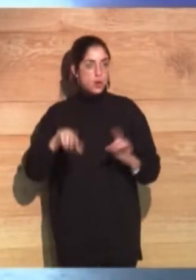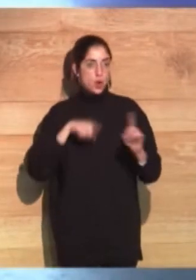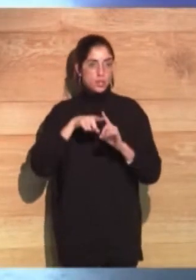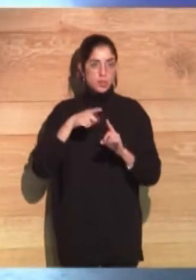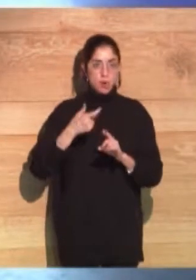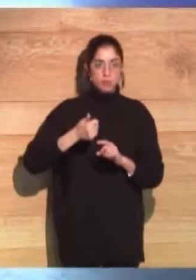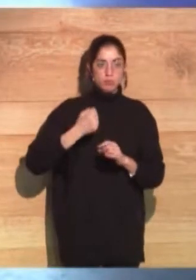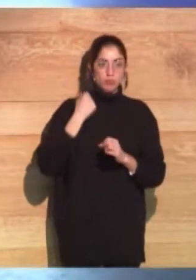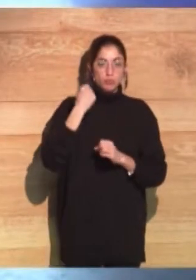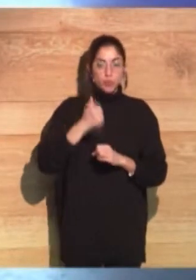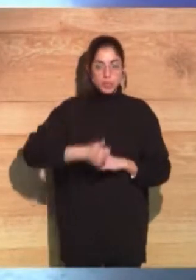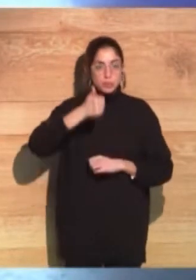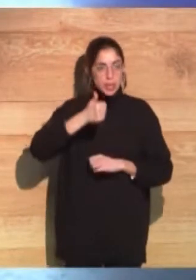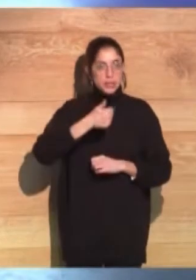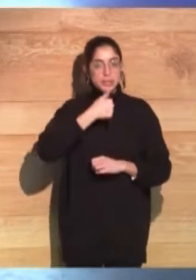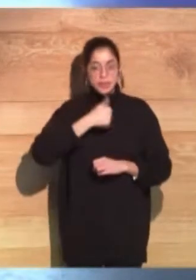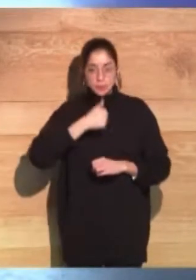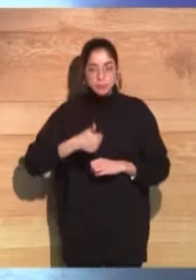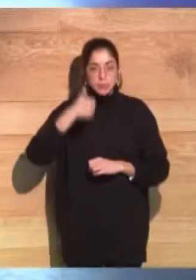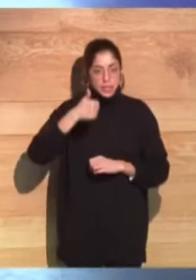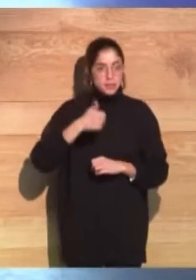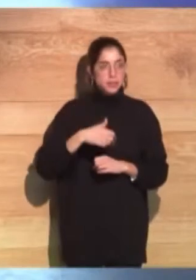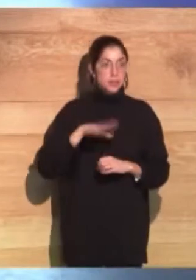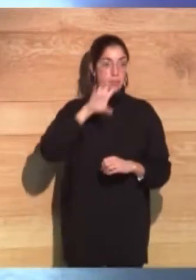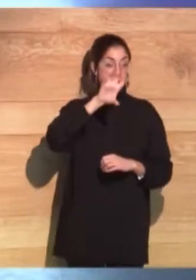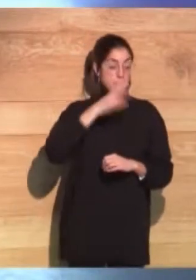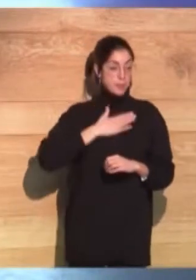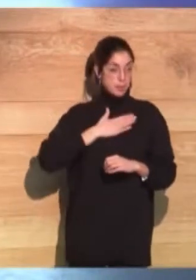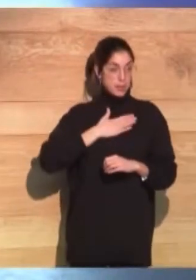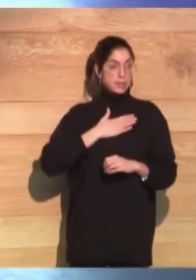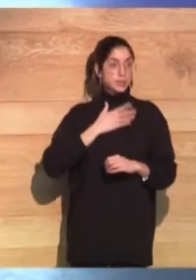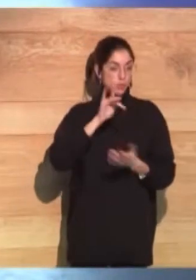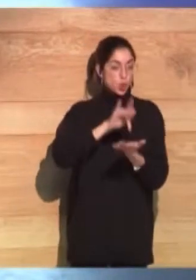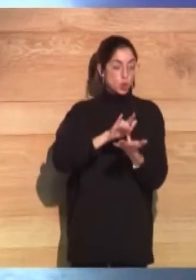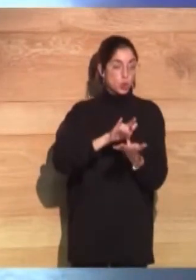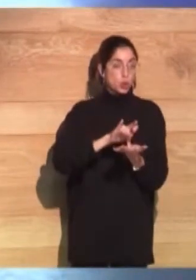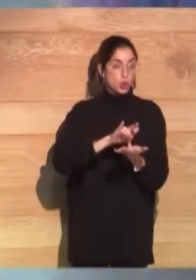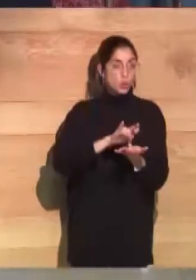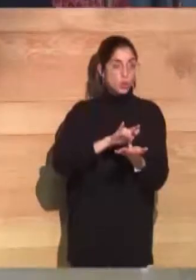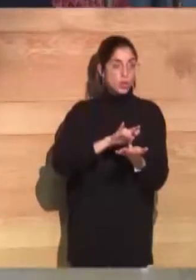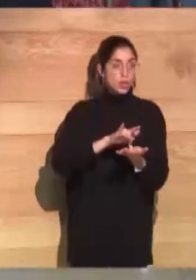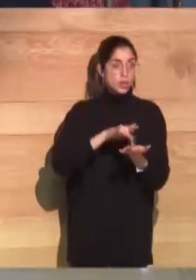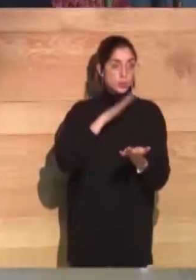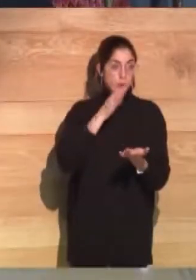de guerra. Eso es lo que pasó en mi país, cuando teníamos que cuestionar a los señores de la guerra.